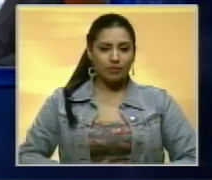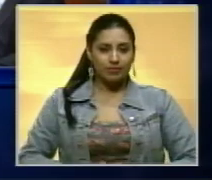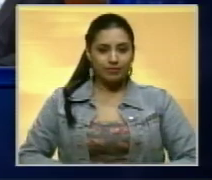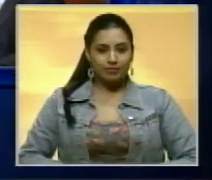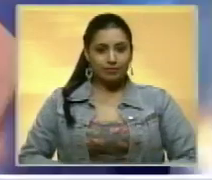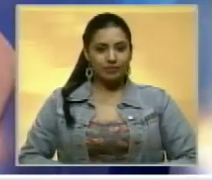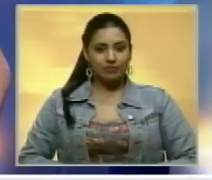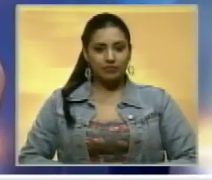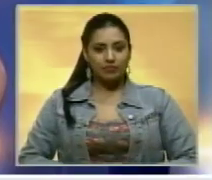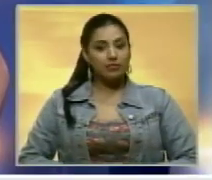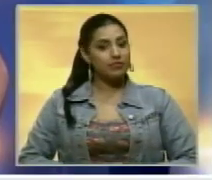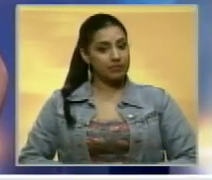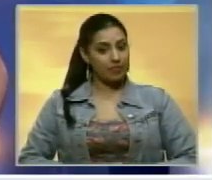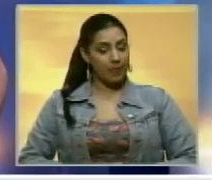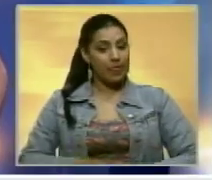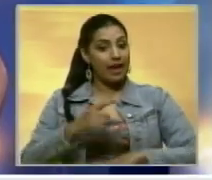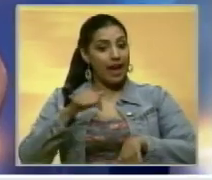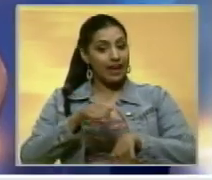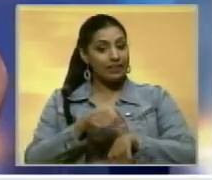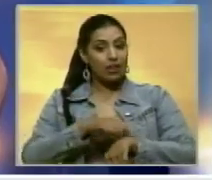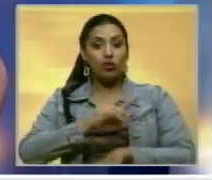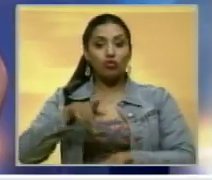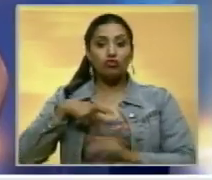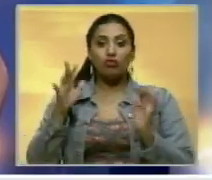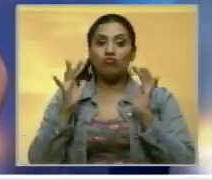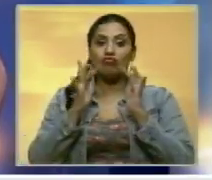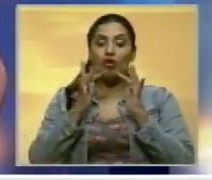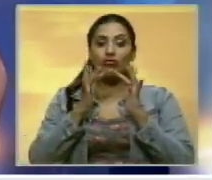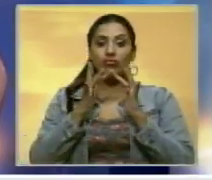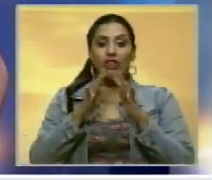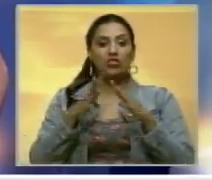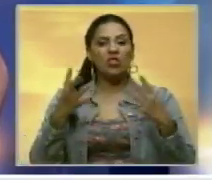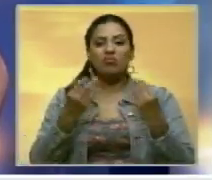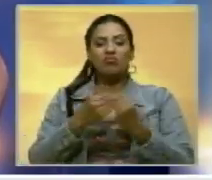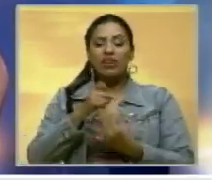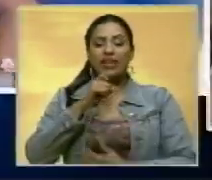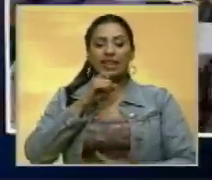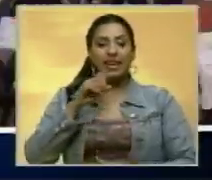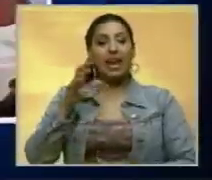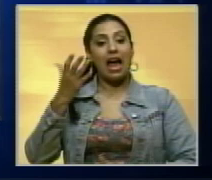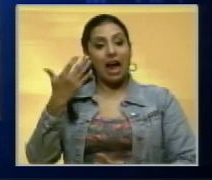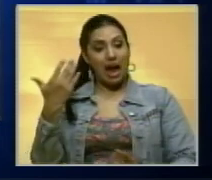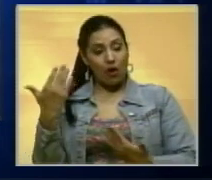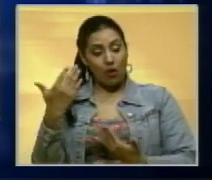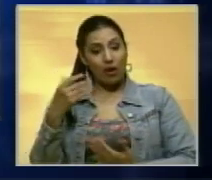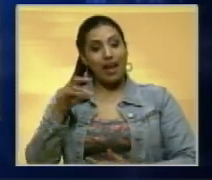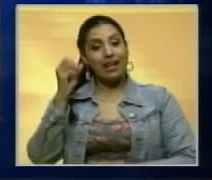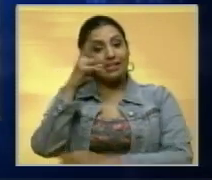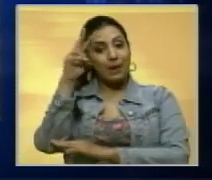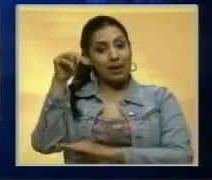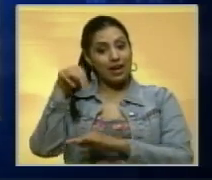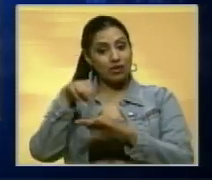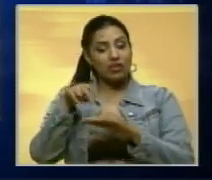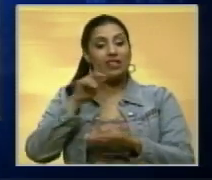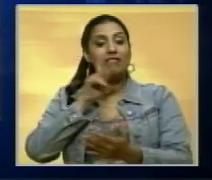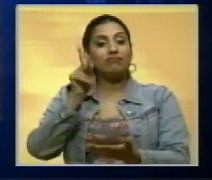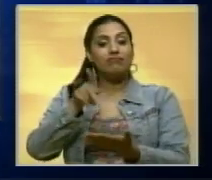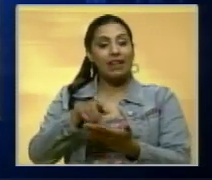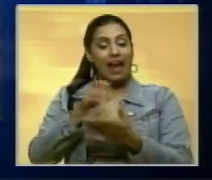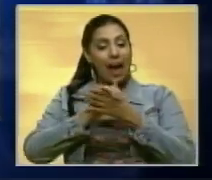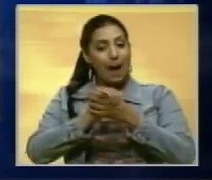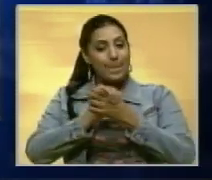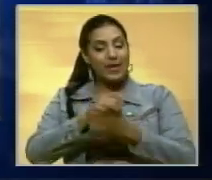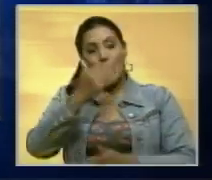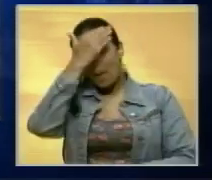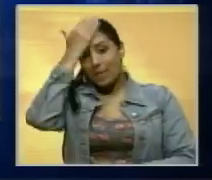respecto. Y a esta hora vamos a hacer un contacto en vivo y directo con el Palacio Federal Legislativo. Allí se encuentra nuestro